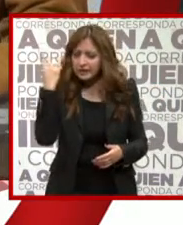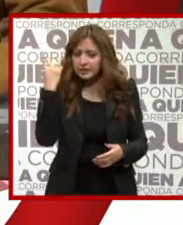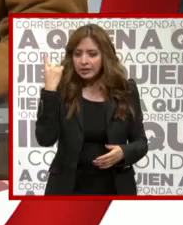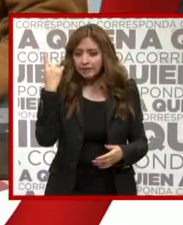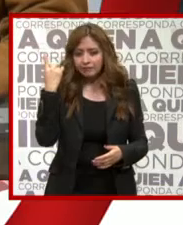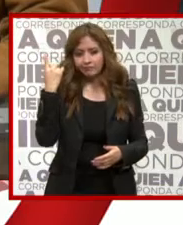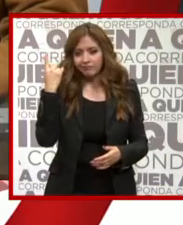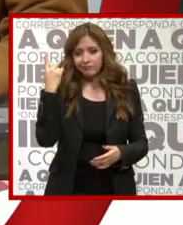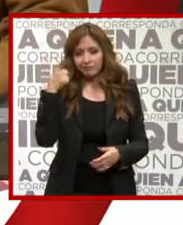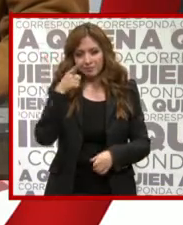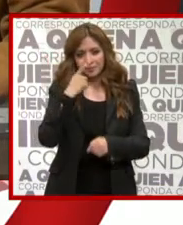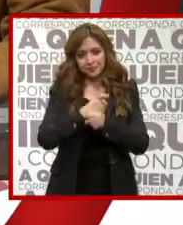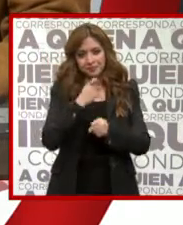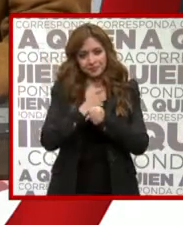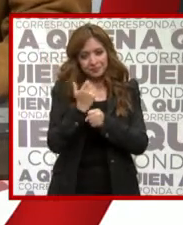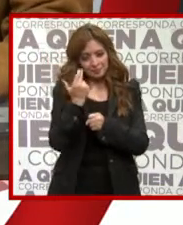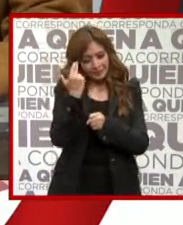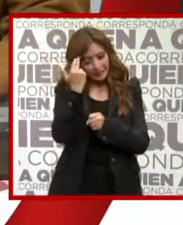revisar